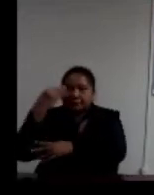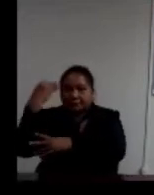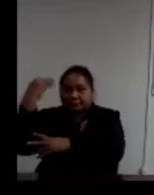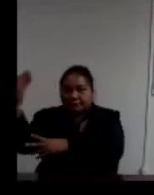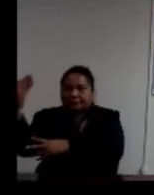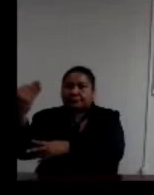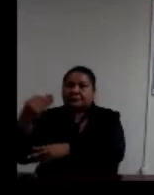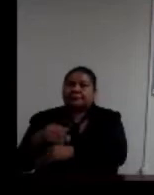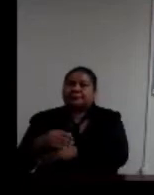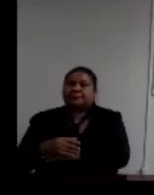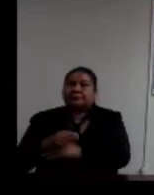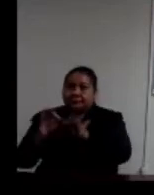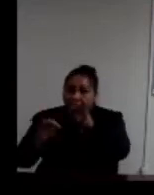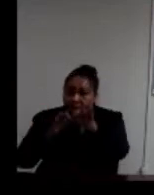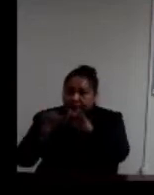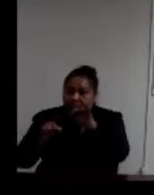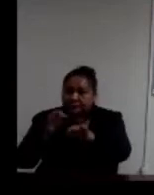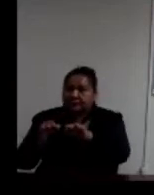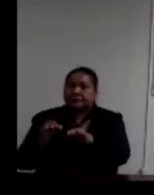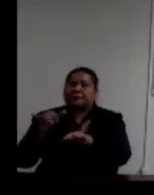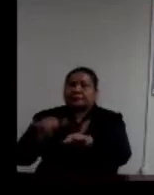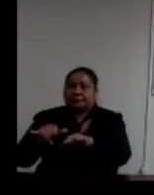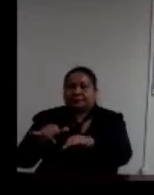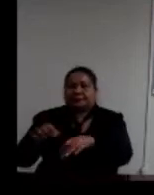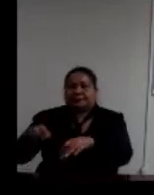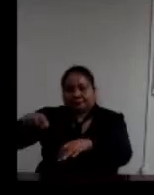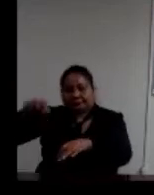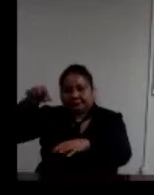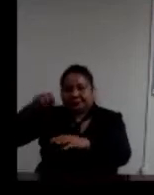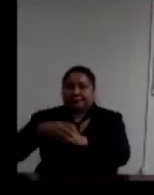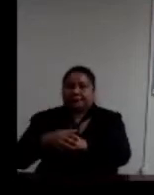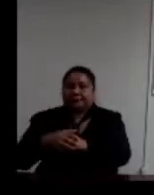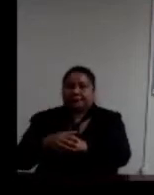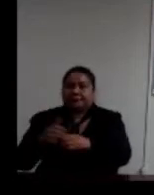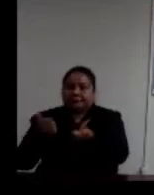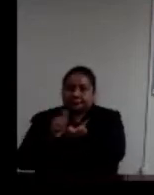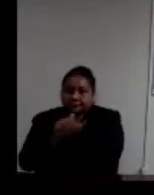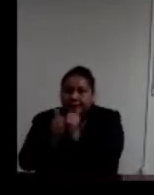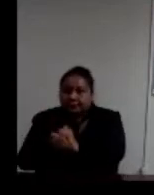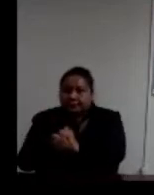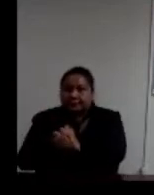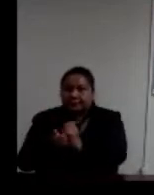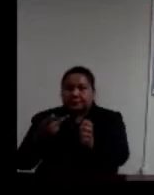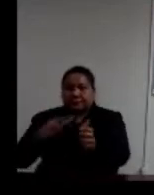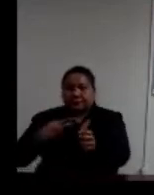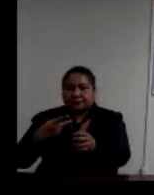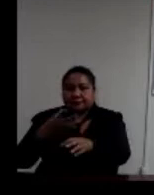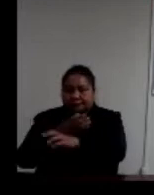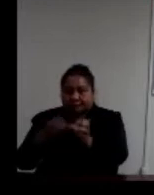tiempo y no son tratados en su momento, los síntomas van cambiando a través de la vida. Por eso que aquí